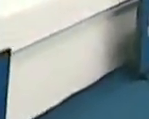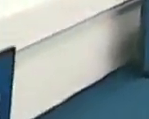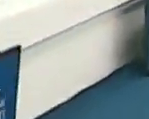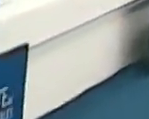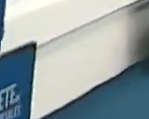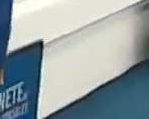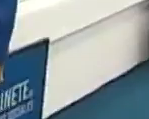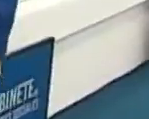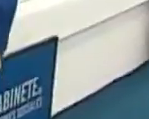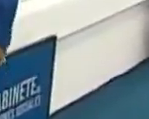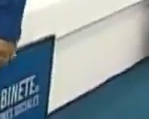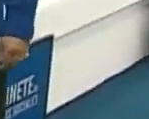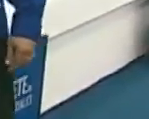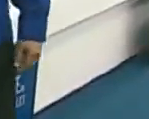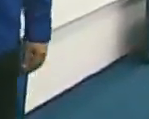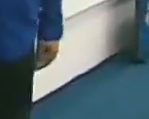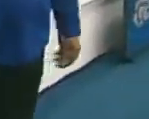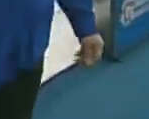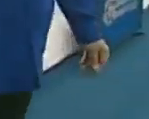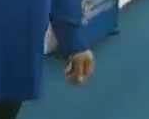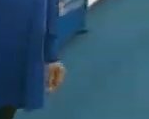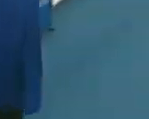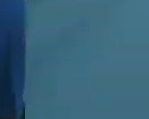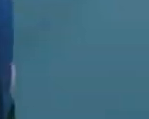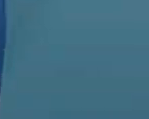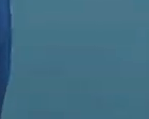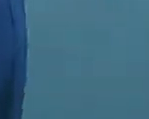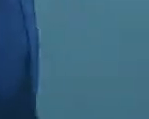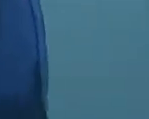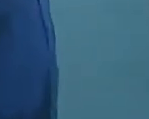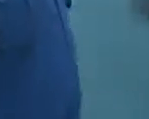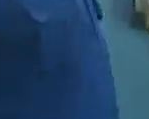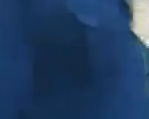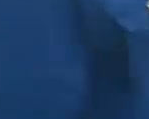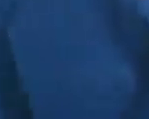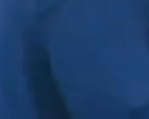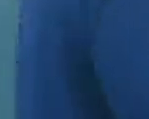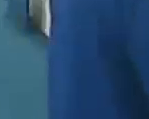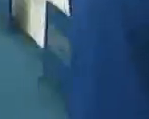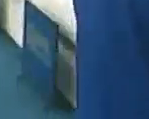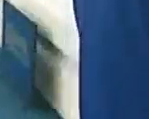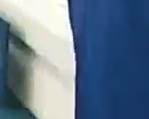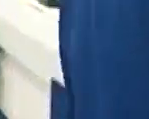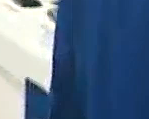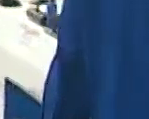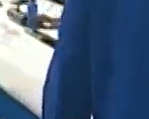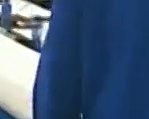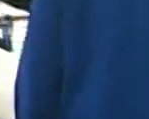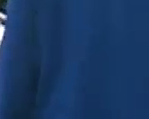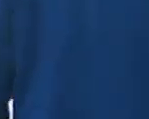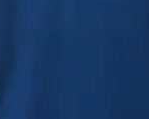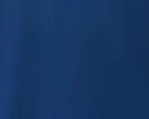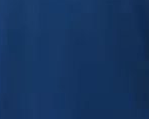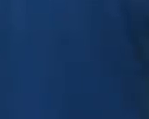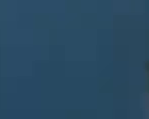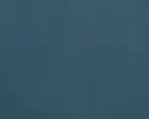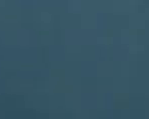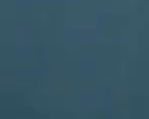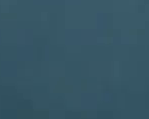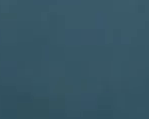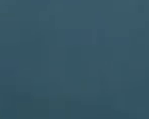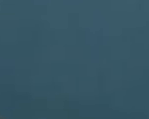pueblo venezolano, a millones de mujeres y hombres, niños y niñas de la patria que se han visto beneficiados con todo. Toda